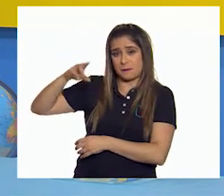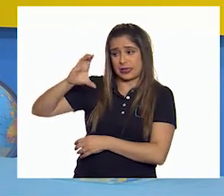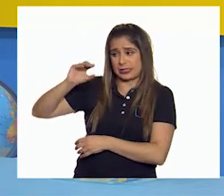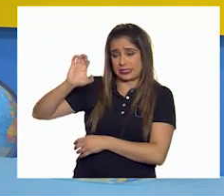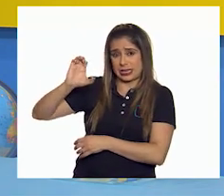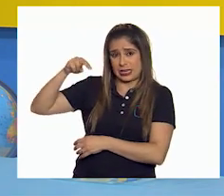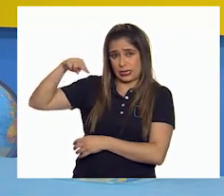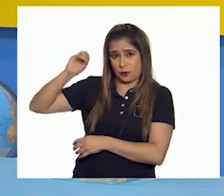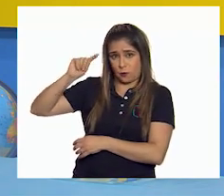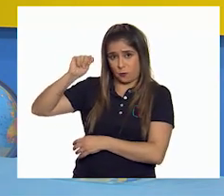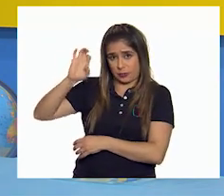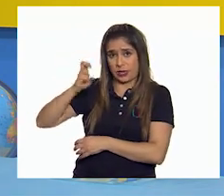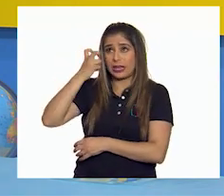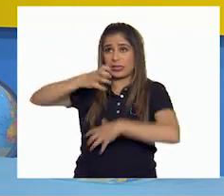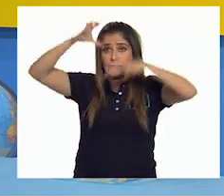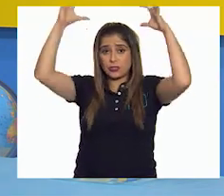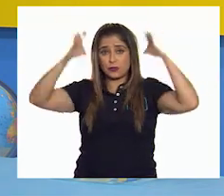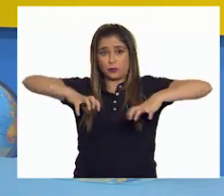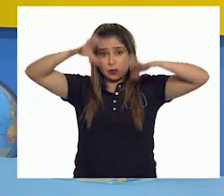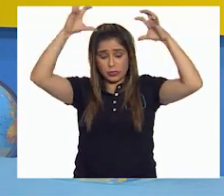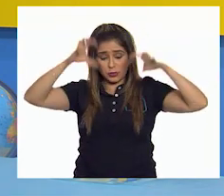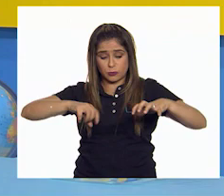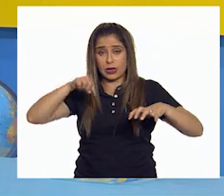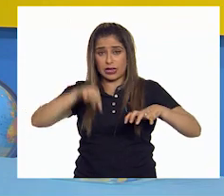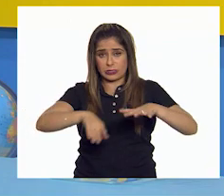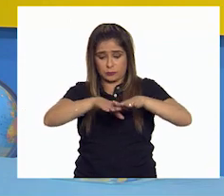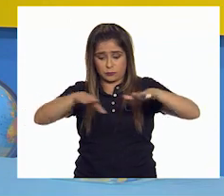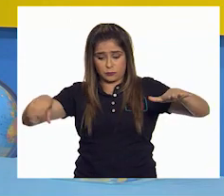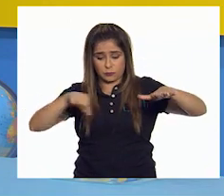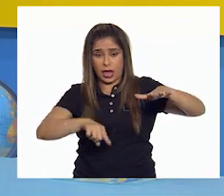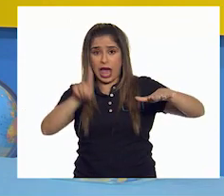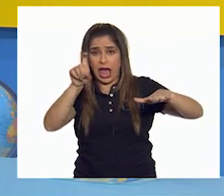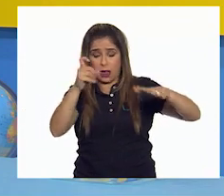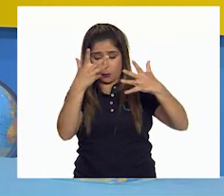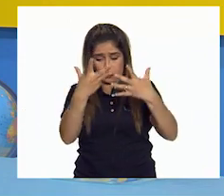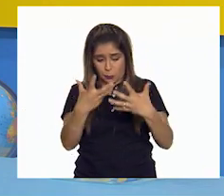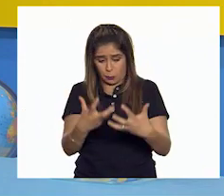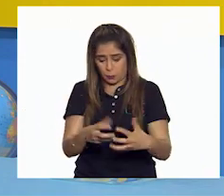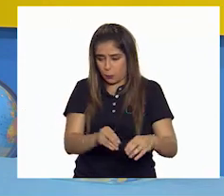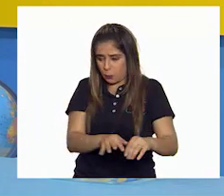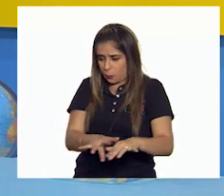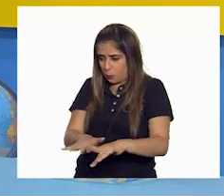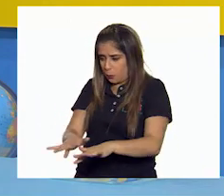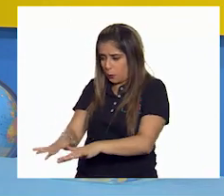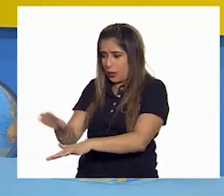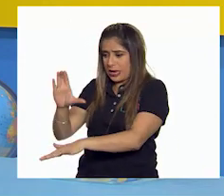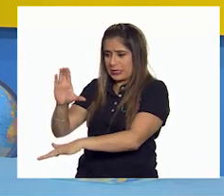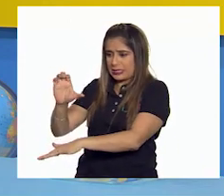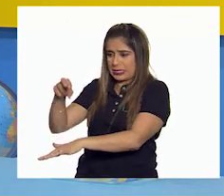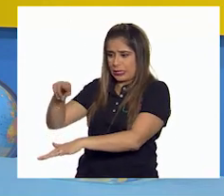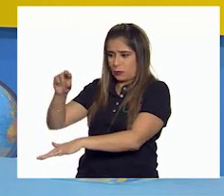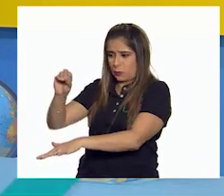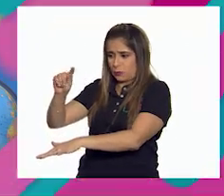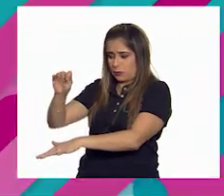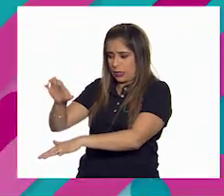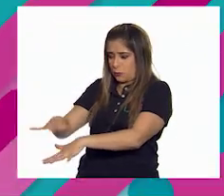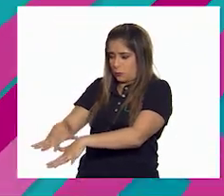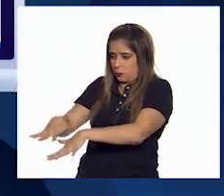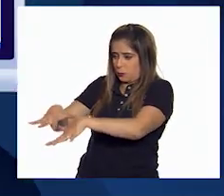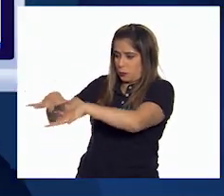hay en el planeta se encuentra en el subsuelo y es un agua que tarda mucho tiempo en reintegrarse al ciclo